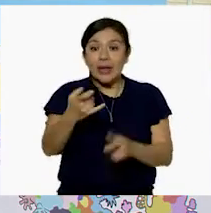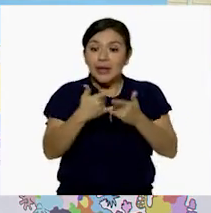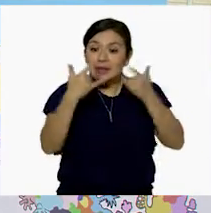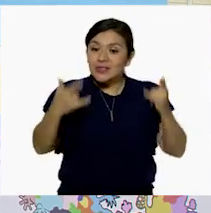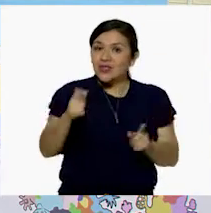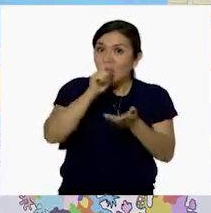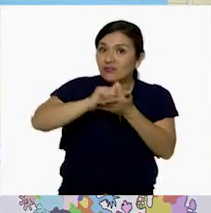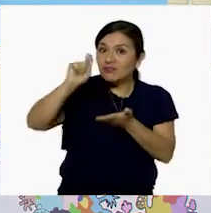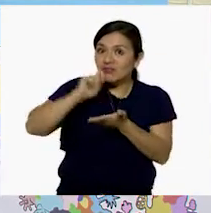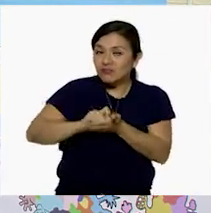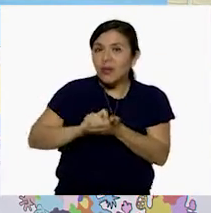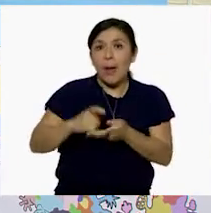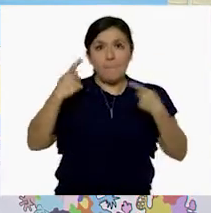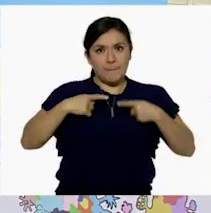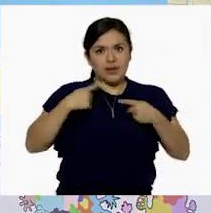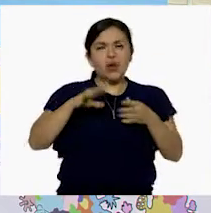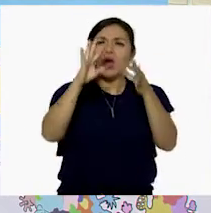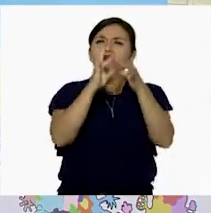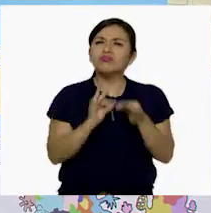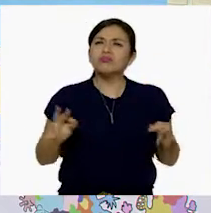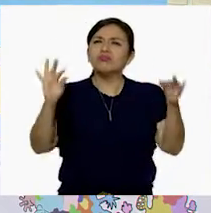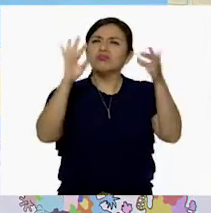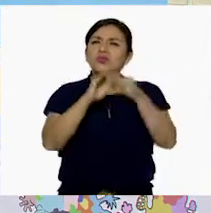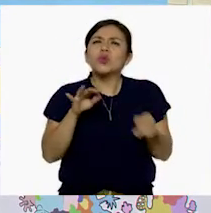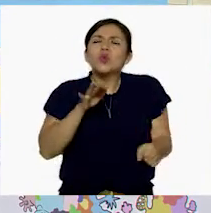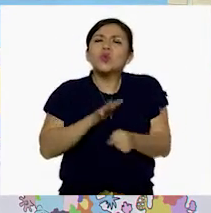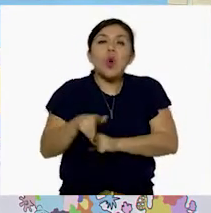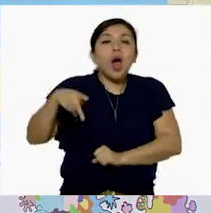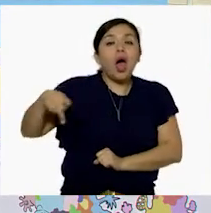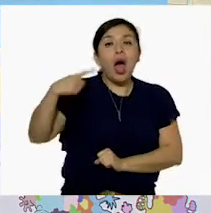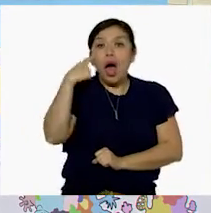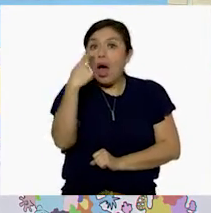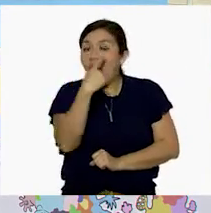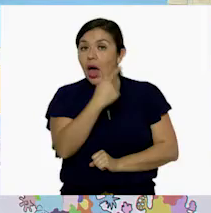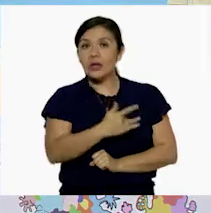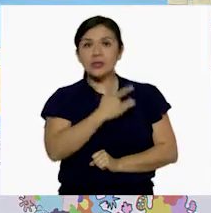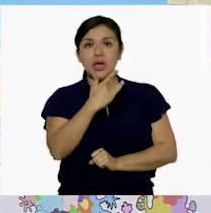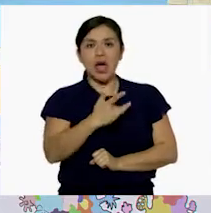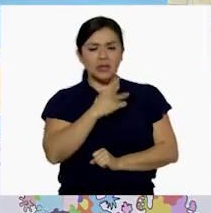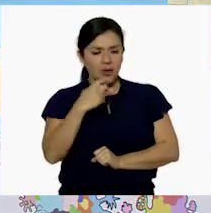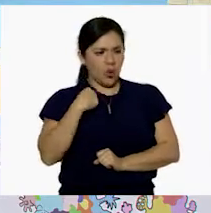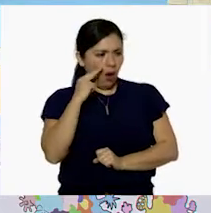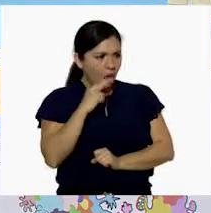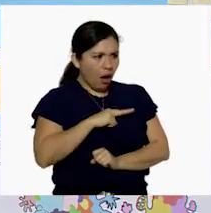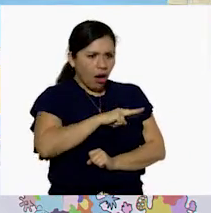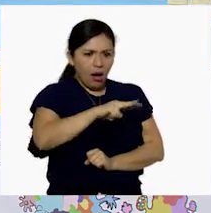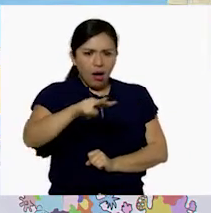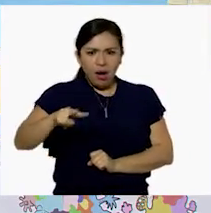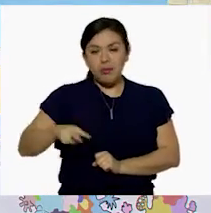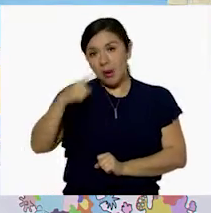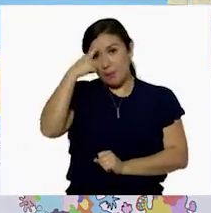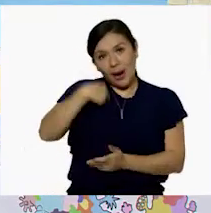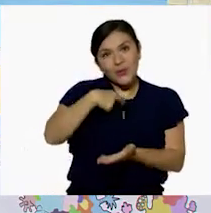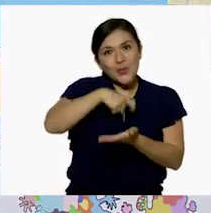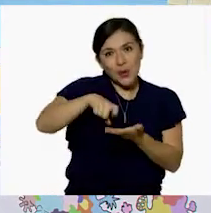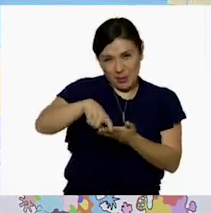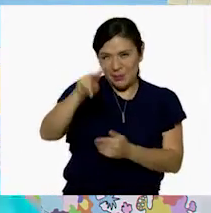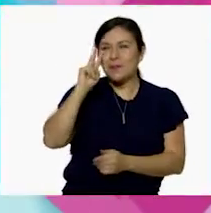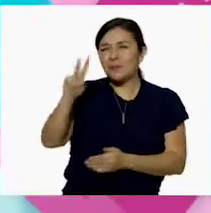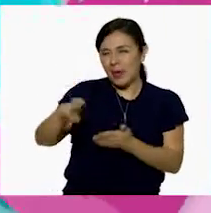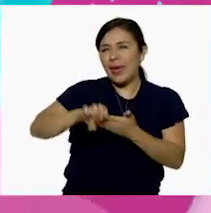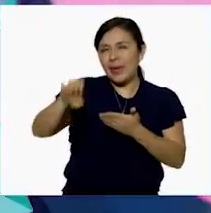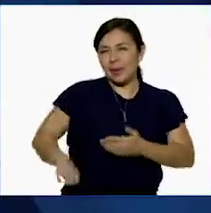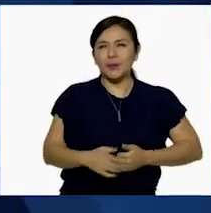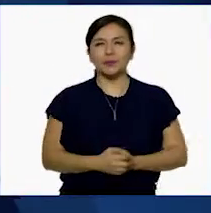Canetti, pues el narrador externa cuáles son su posición y su situación en la escena. Miren, vean este